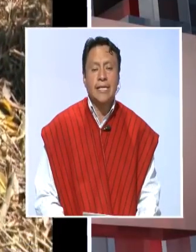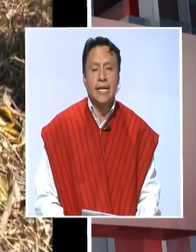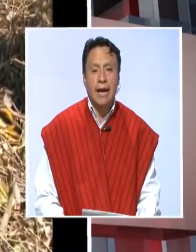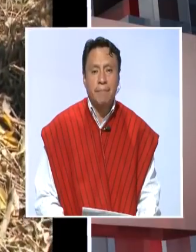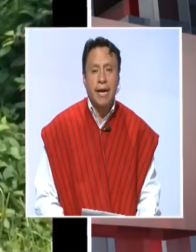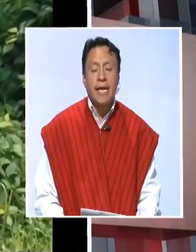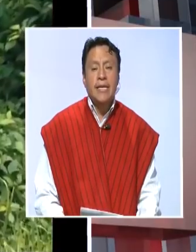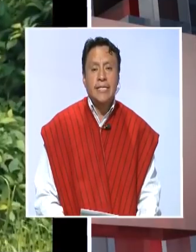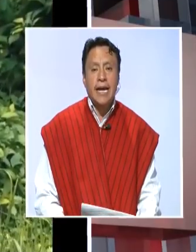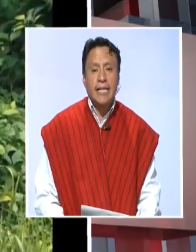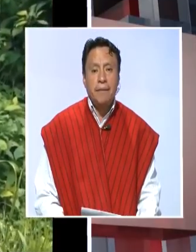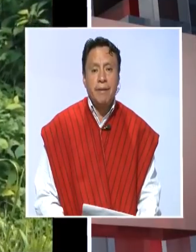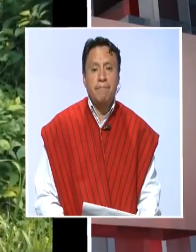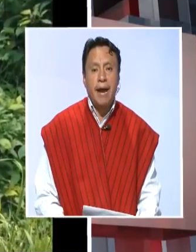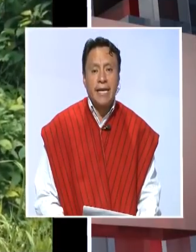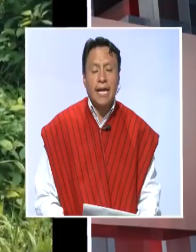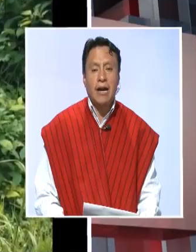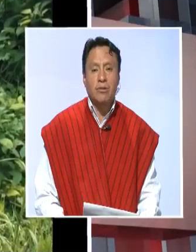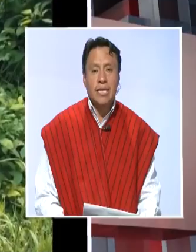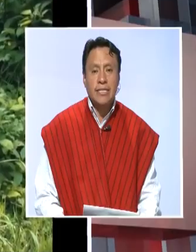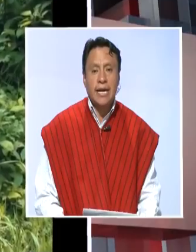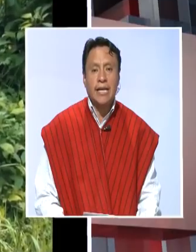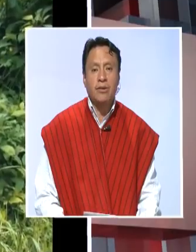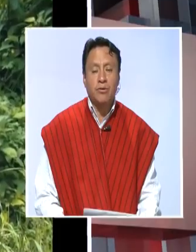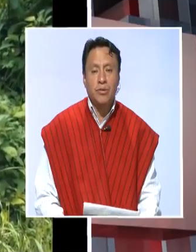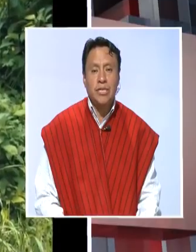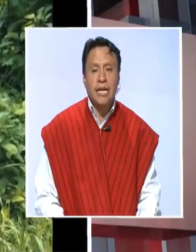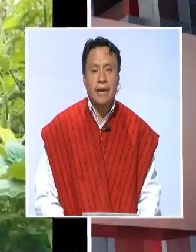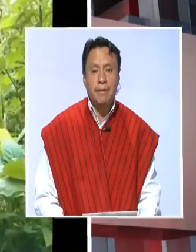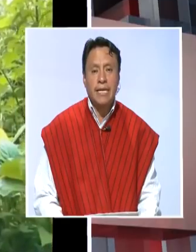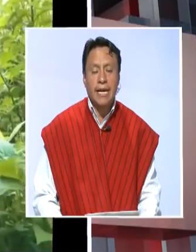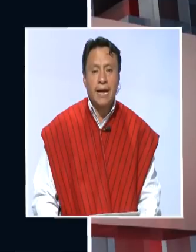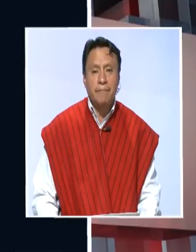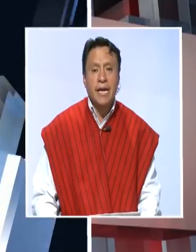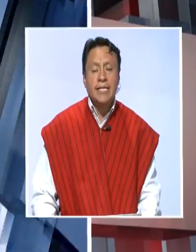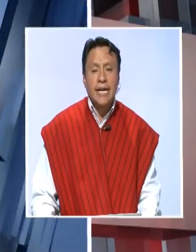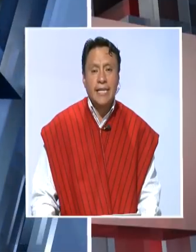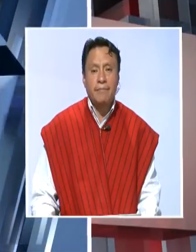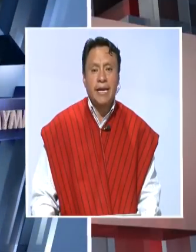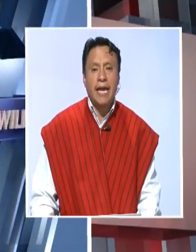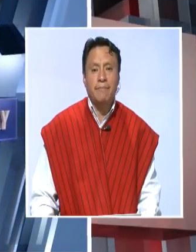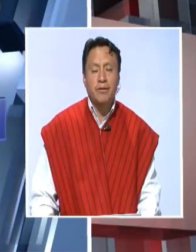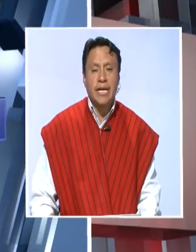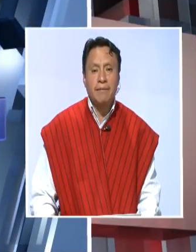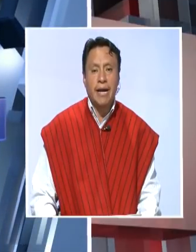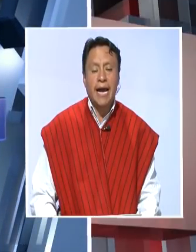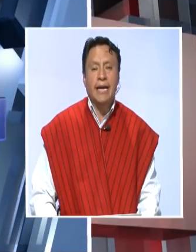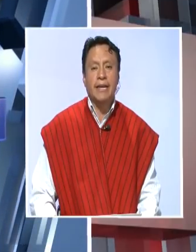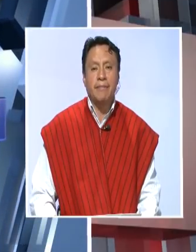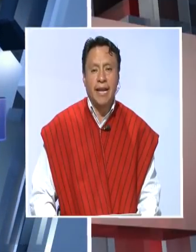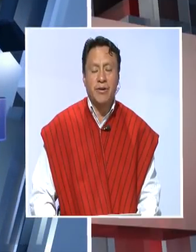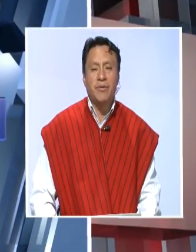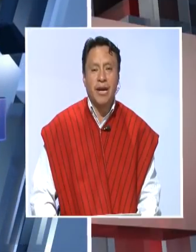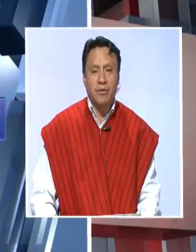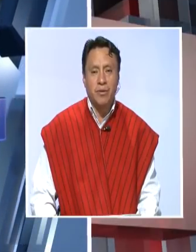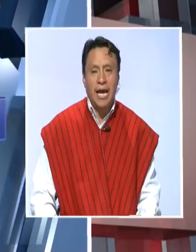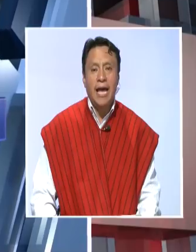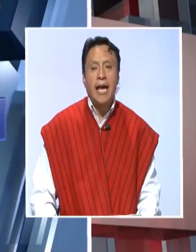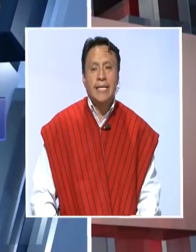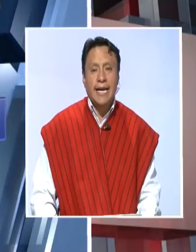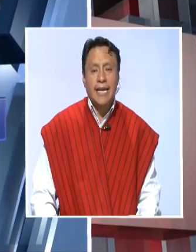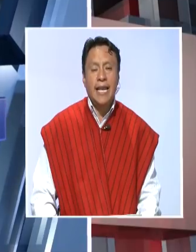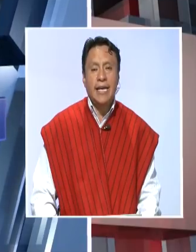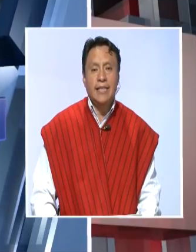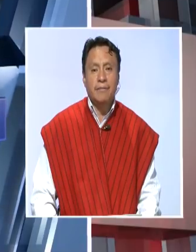imata riksirinapak. Yaktapi pakta kausashka tanyukunchi kaipi charingapak, chaitami kayapunya imaka rimanakunka